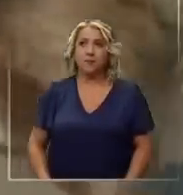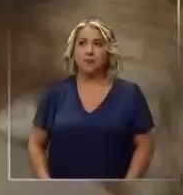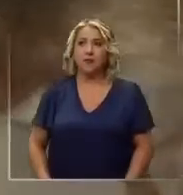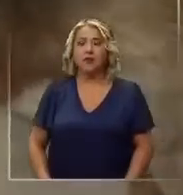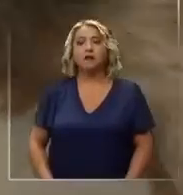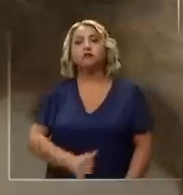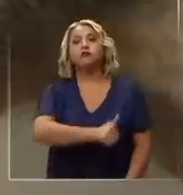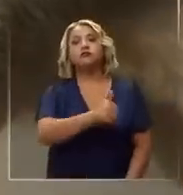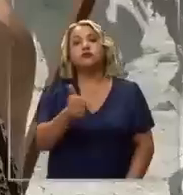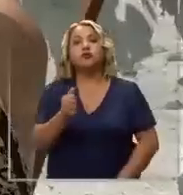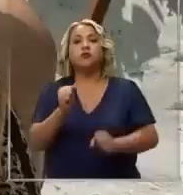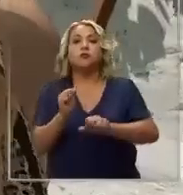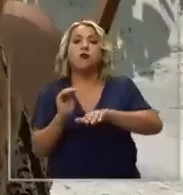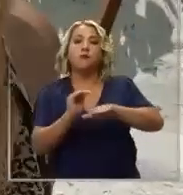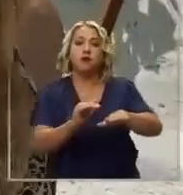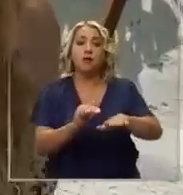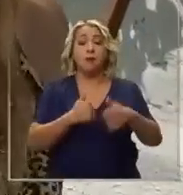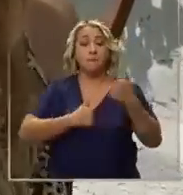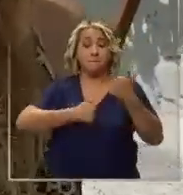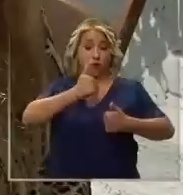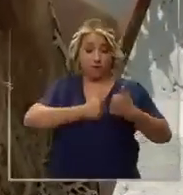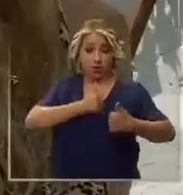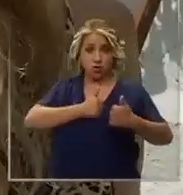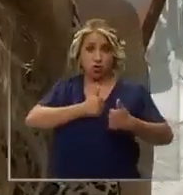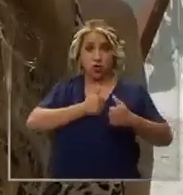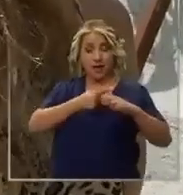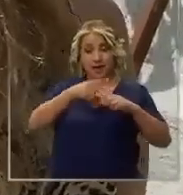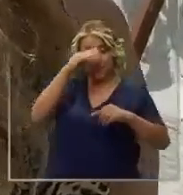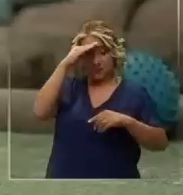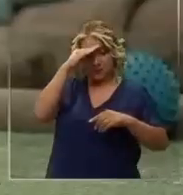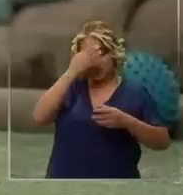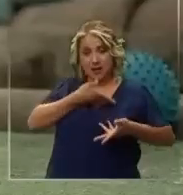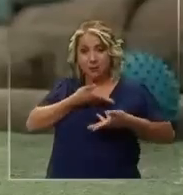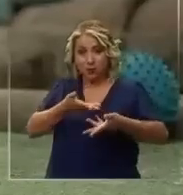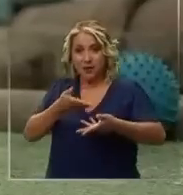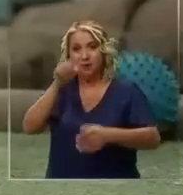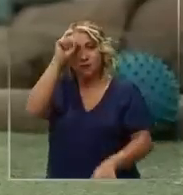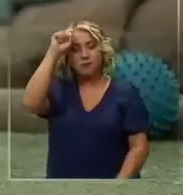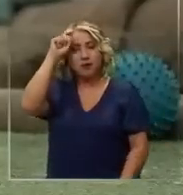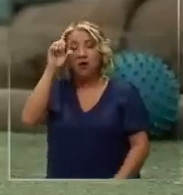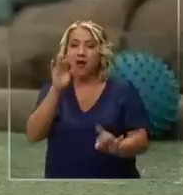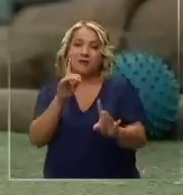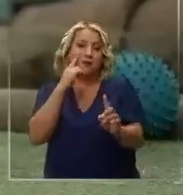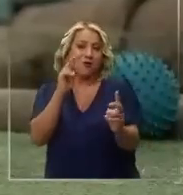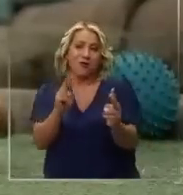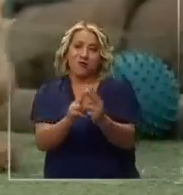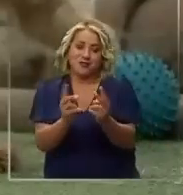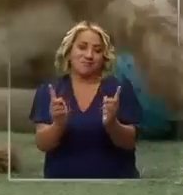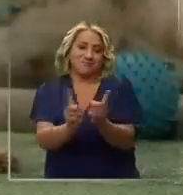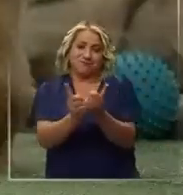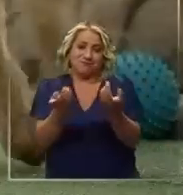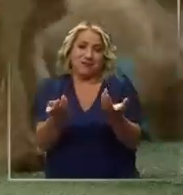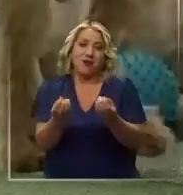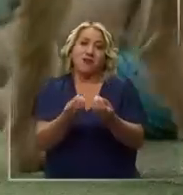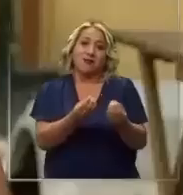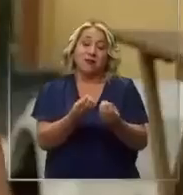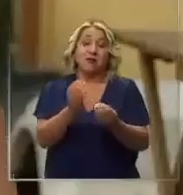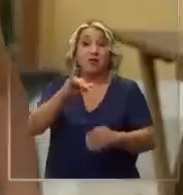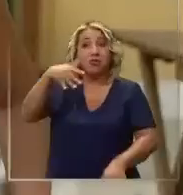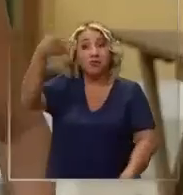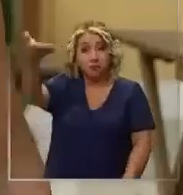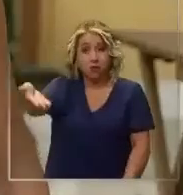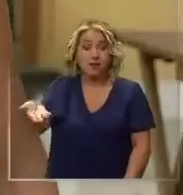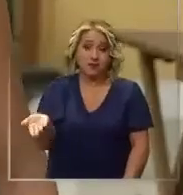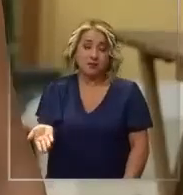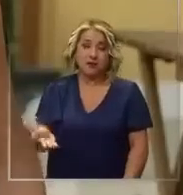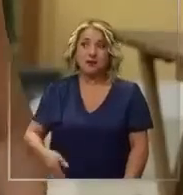uno pueda aportar desde su profesión o su experiencia, su oficio. Así lo conocí y supongo que le va a tocar algún día